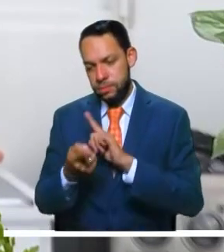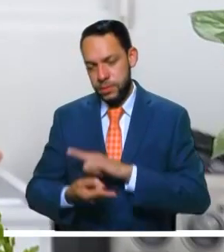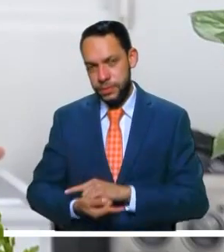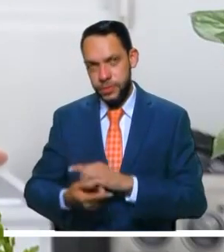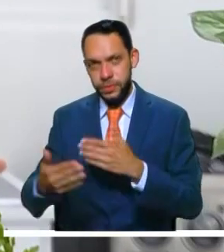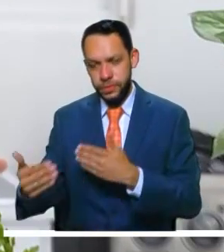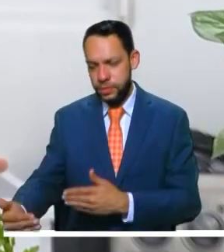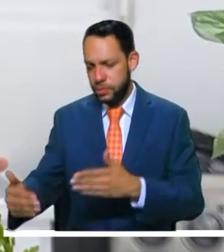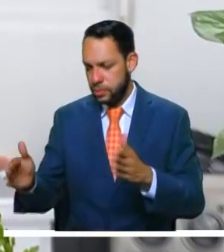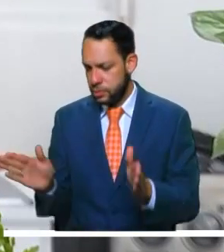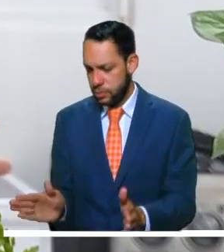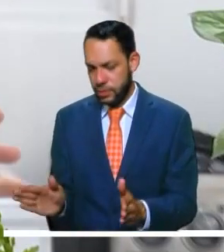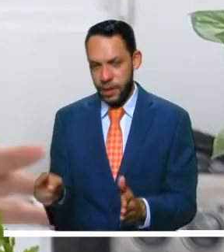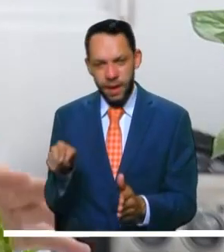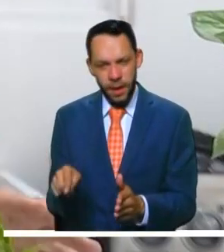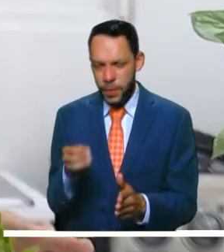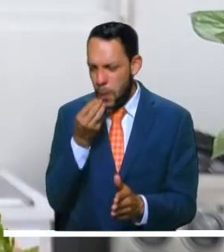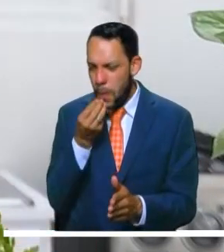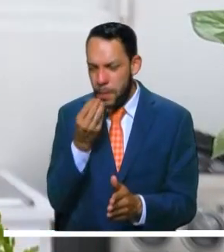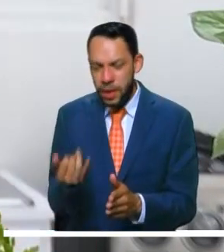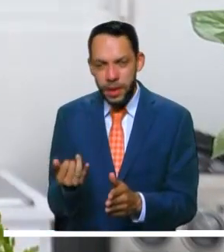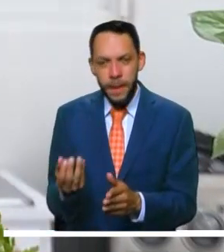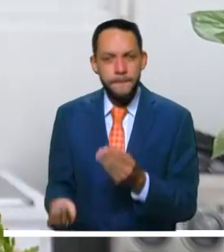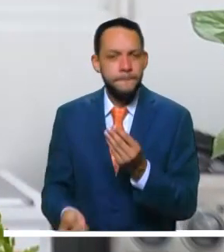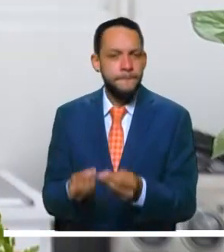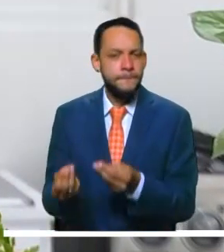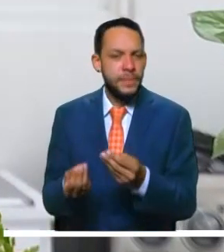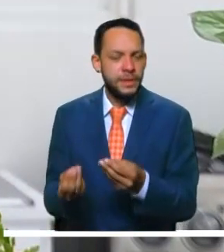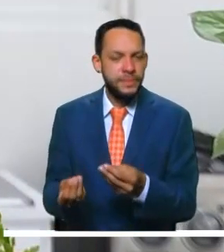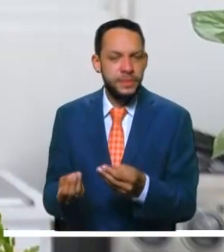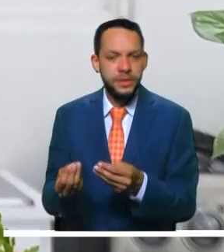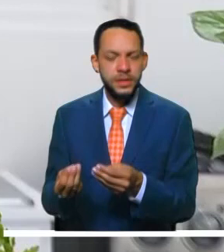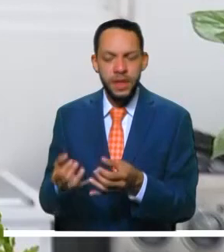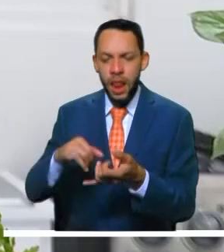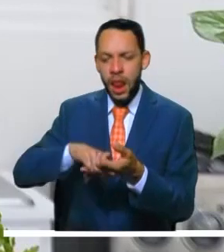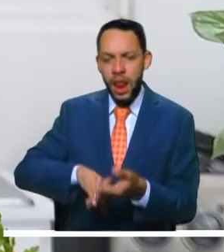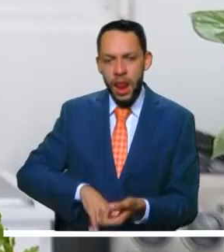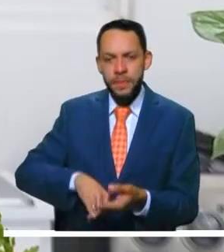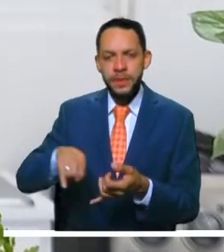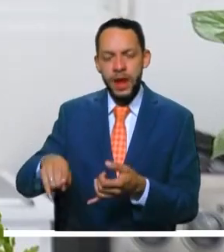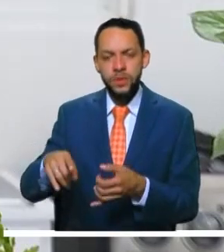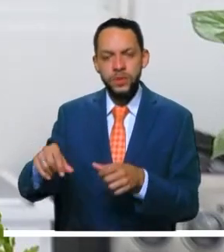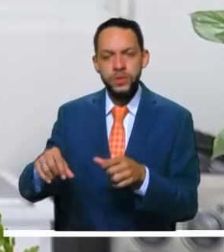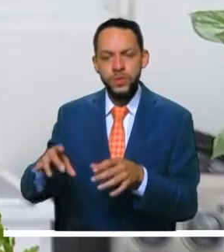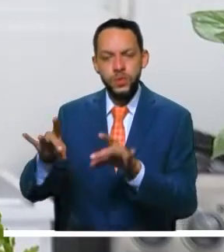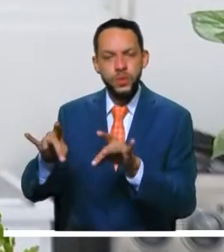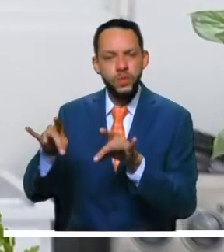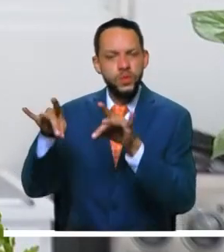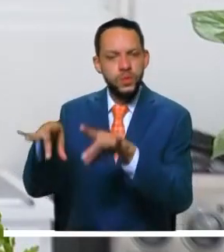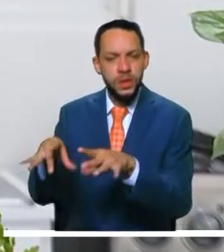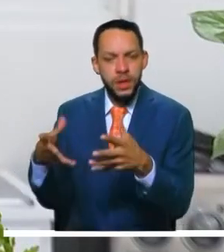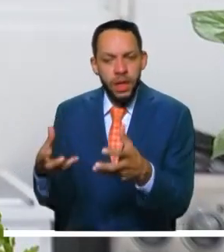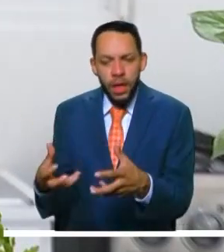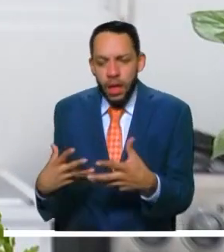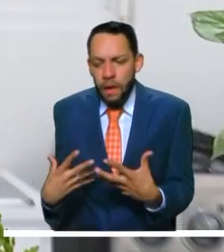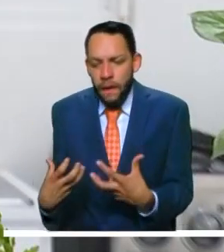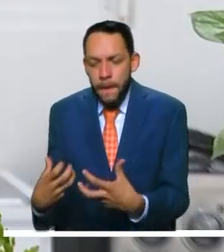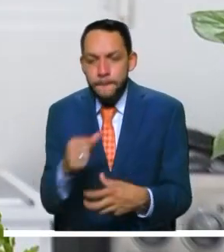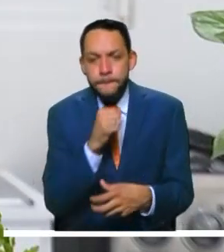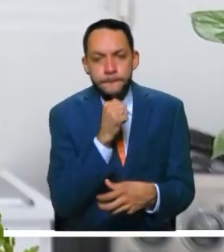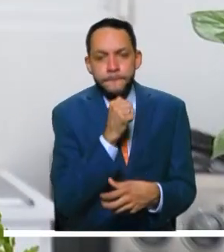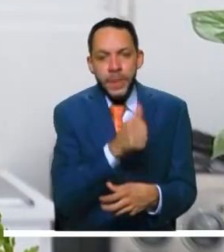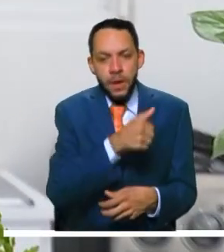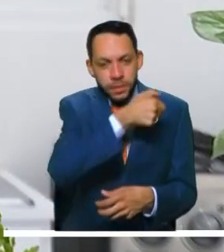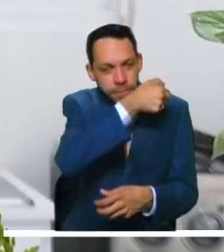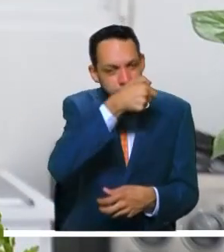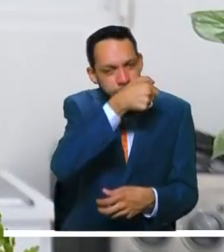cajas, en paquetes, les agregaron sustancias adictivas, como lo dijo un congresista, peor que la heroína.